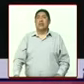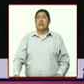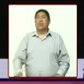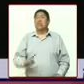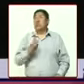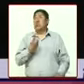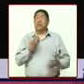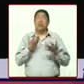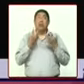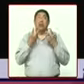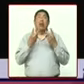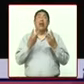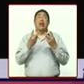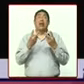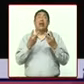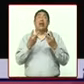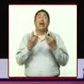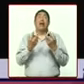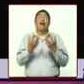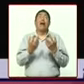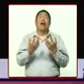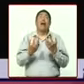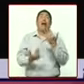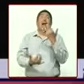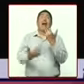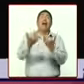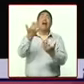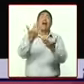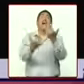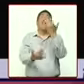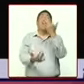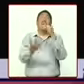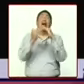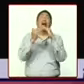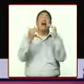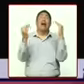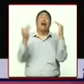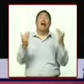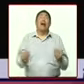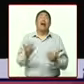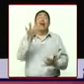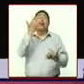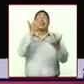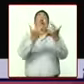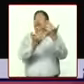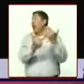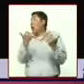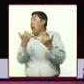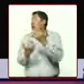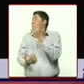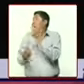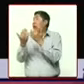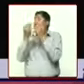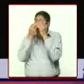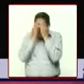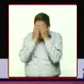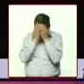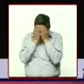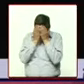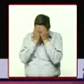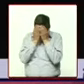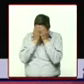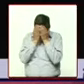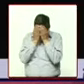Solo quedaba mirar porque se encendía una casa, mirábamos a la otra casa y ya estaba ardiendo.